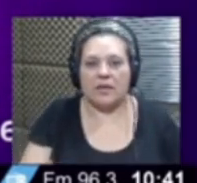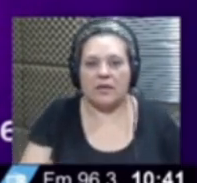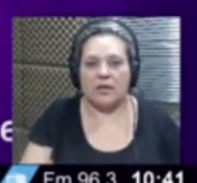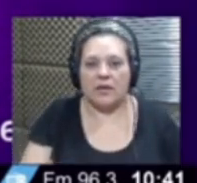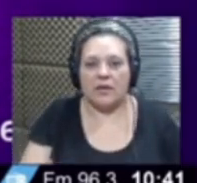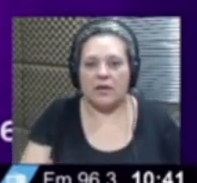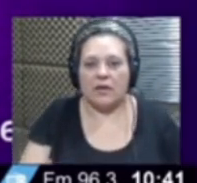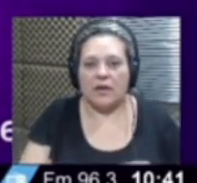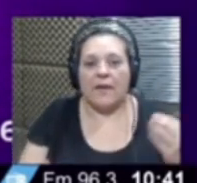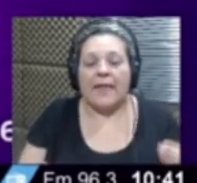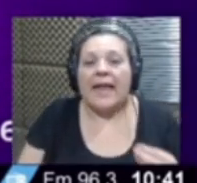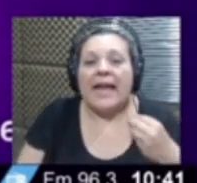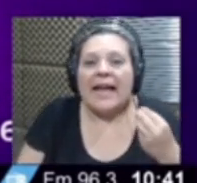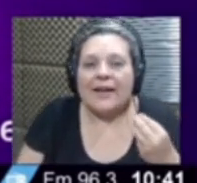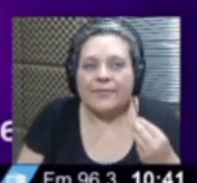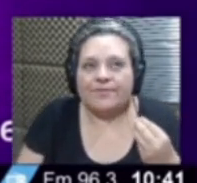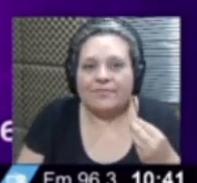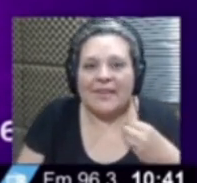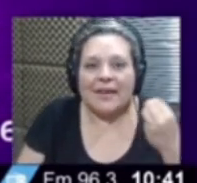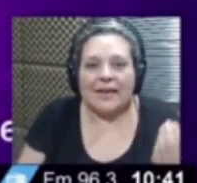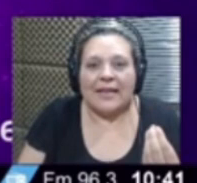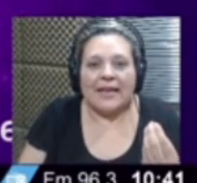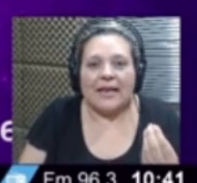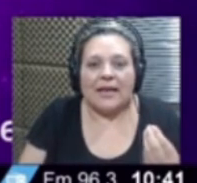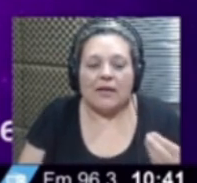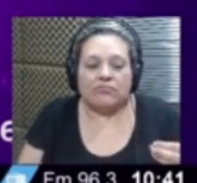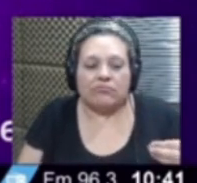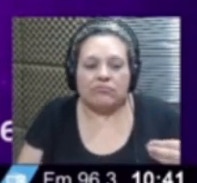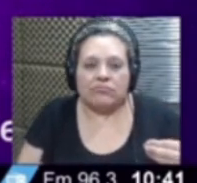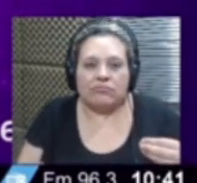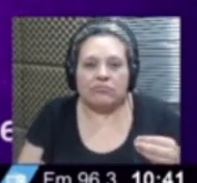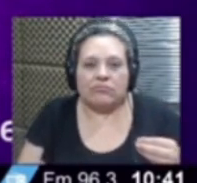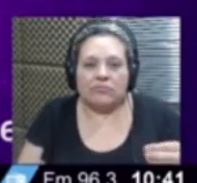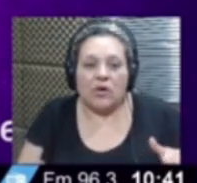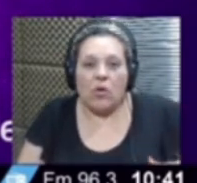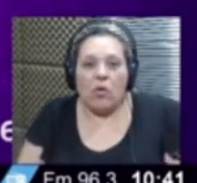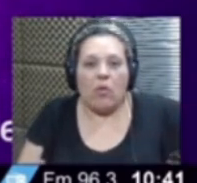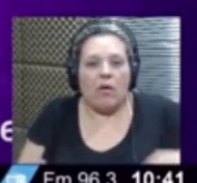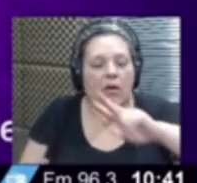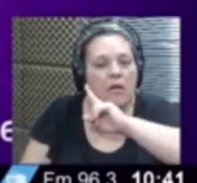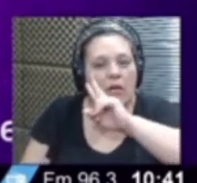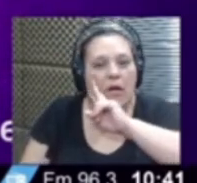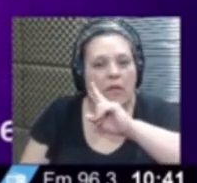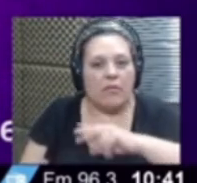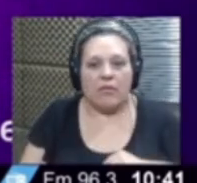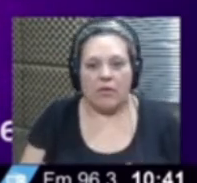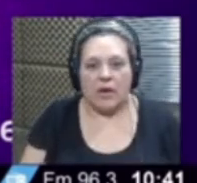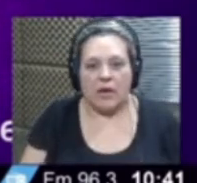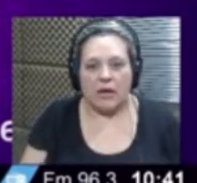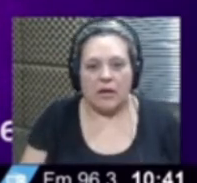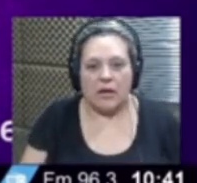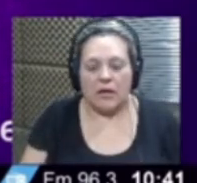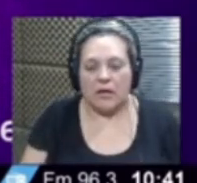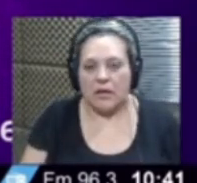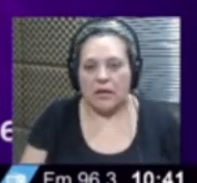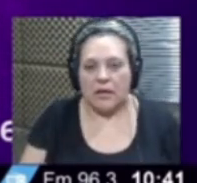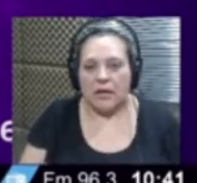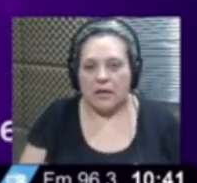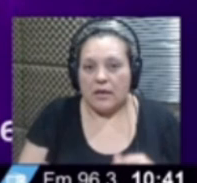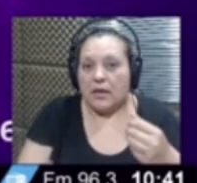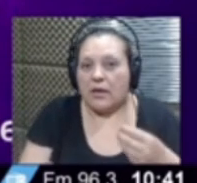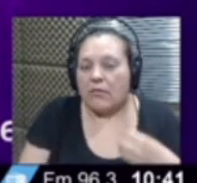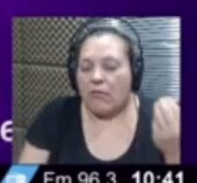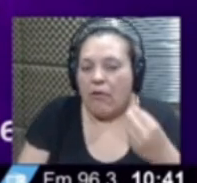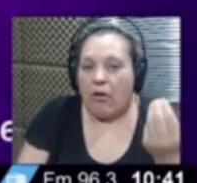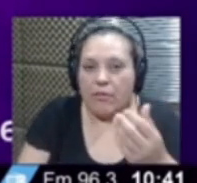Porque la mujer es clave. La mujer es clave, y te puedo nombrar a alguien que la pueden conocer todos, Winnie